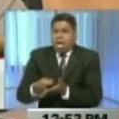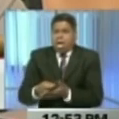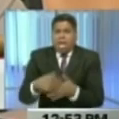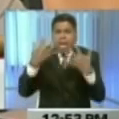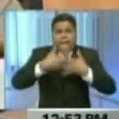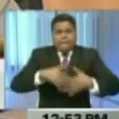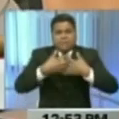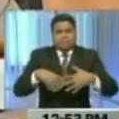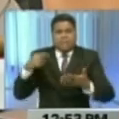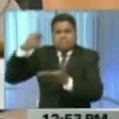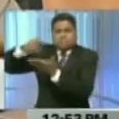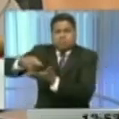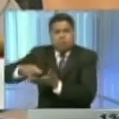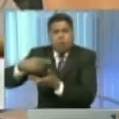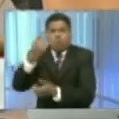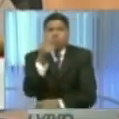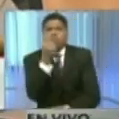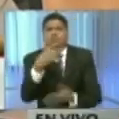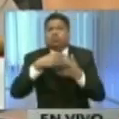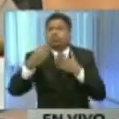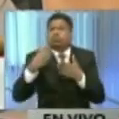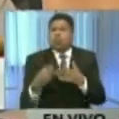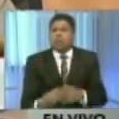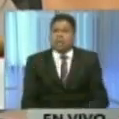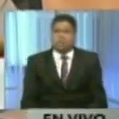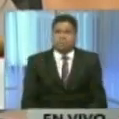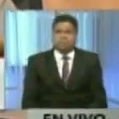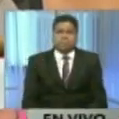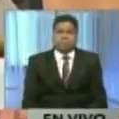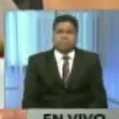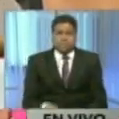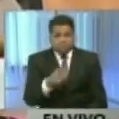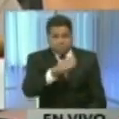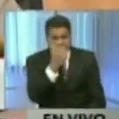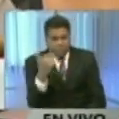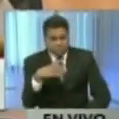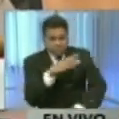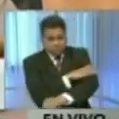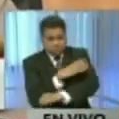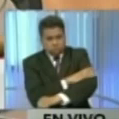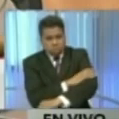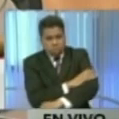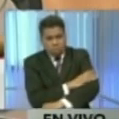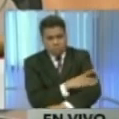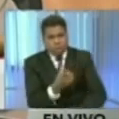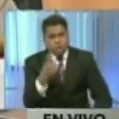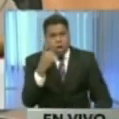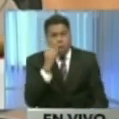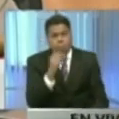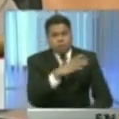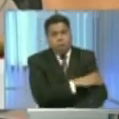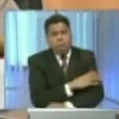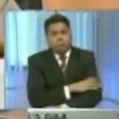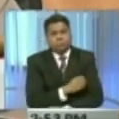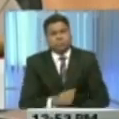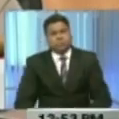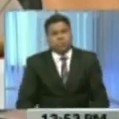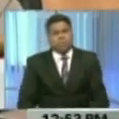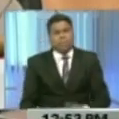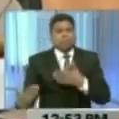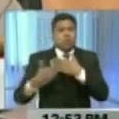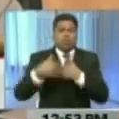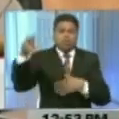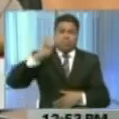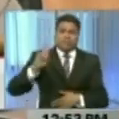Ustedes, señores opositores, señores agentes imperiales de estos organismos internacionales, acometen contra Venezuela